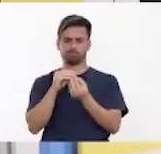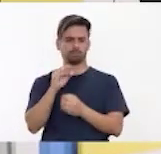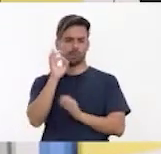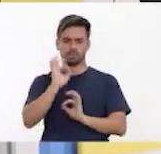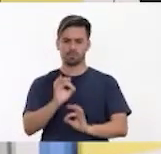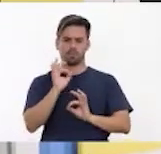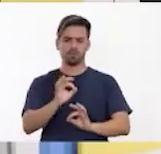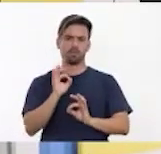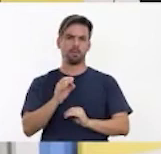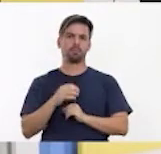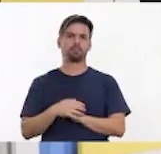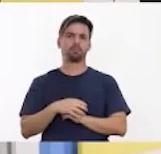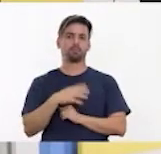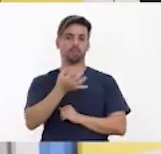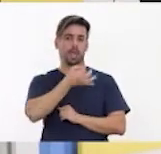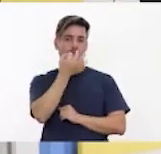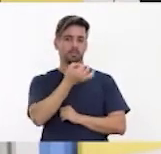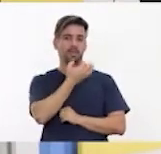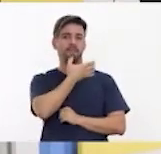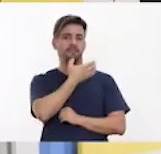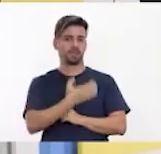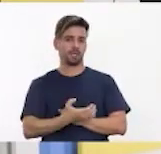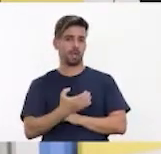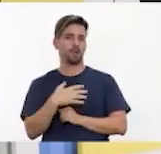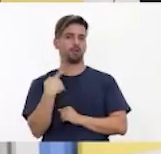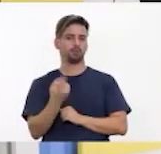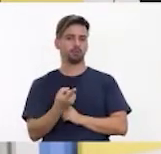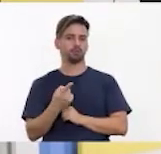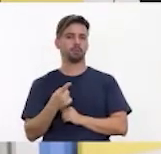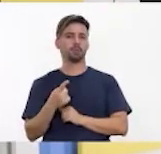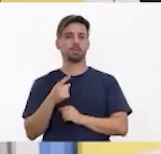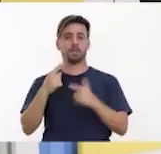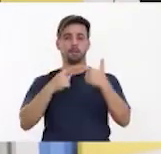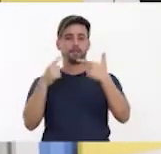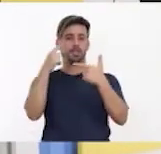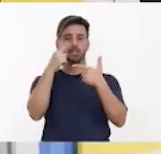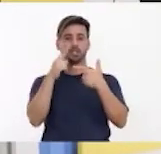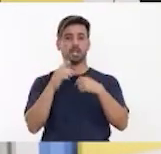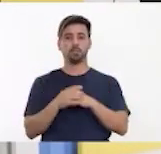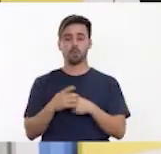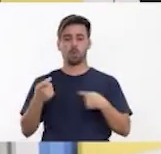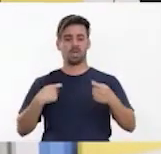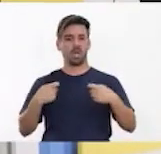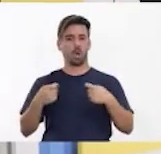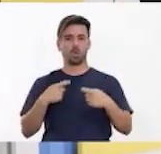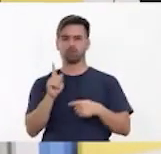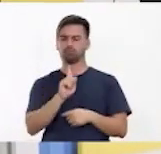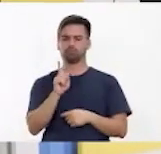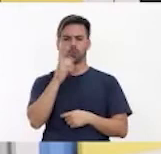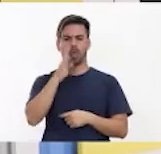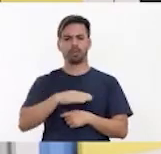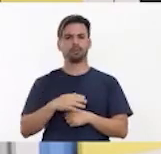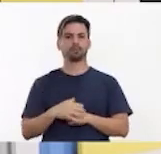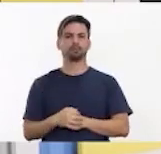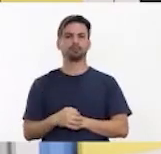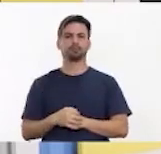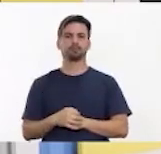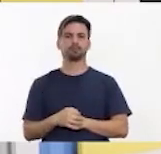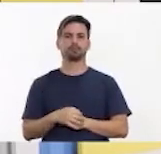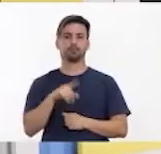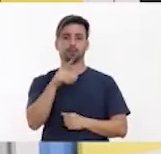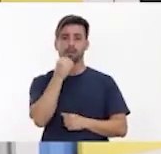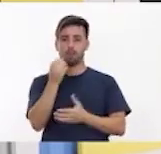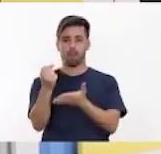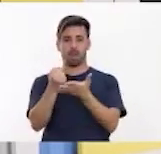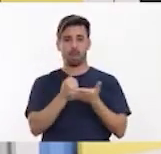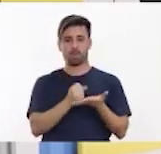inalterables. Tal y como planteaba Fidel, los principios no se negocian. Ustedes, auxiliándose del